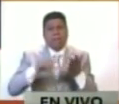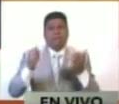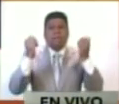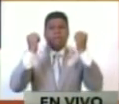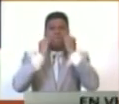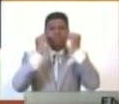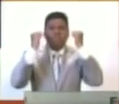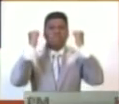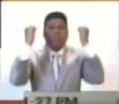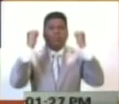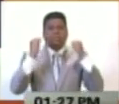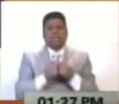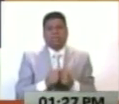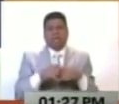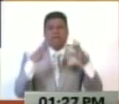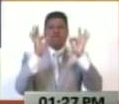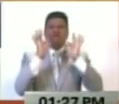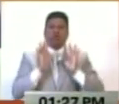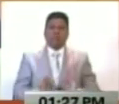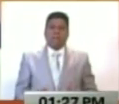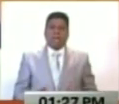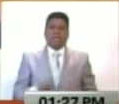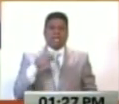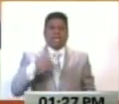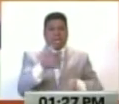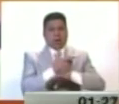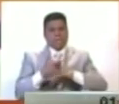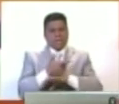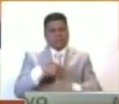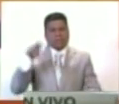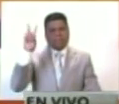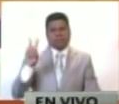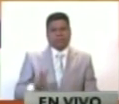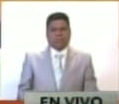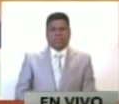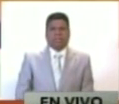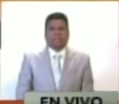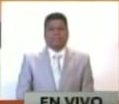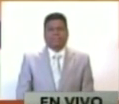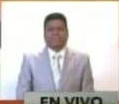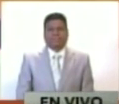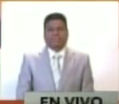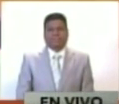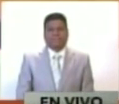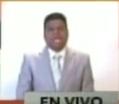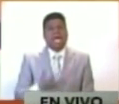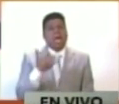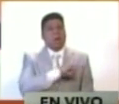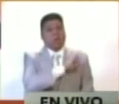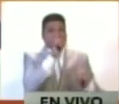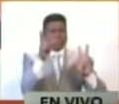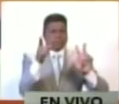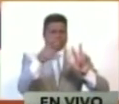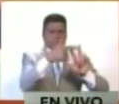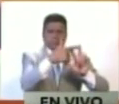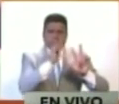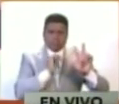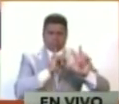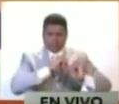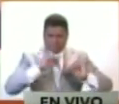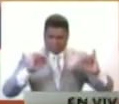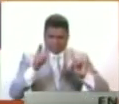formal por parte del gobierno de Venezuela. Sobre la reforma de la Organización de las